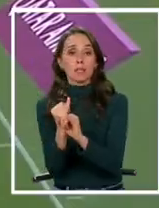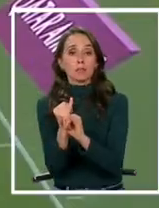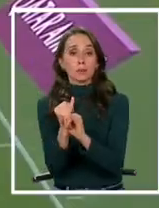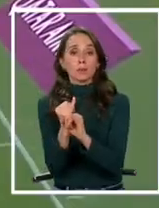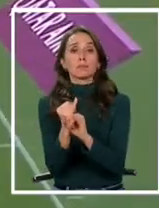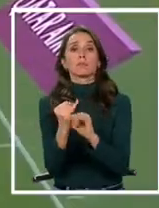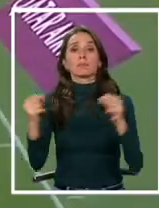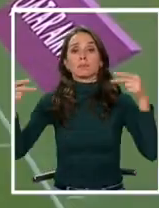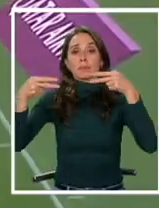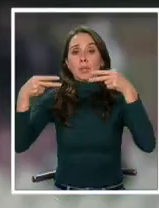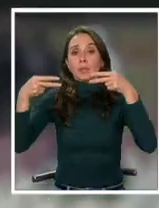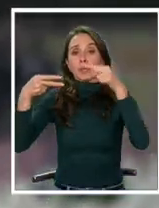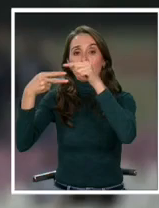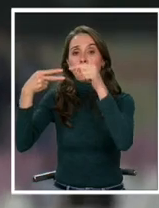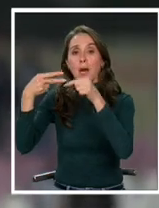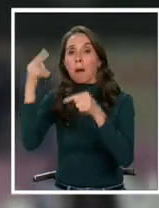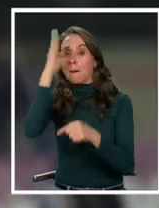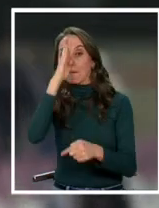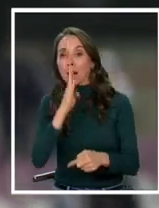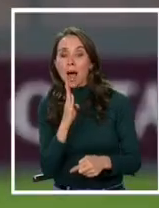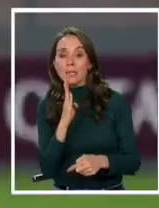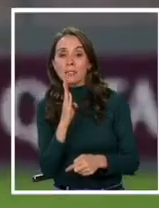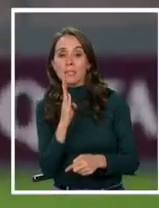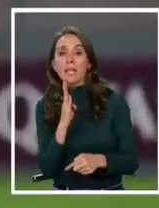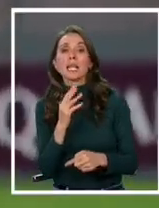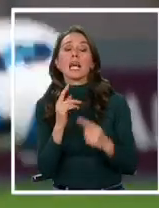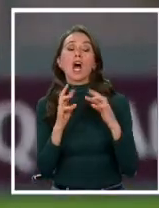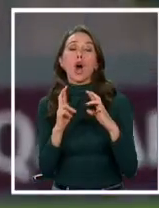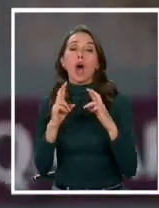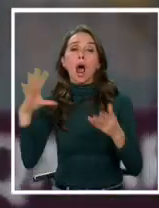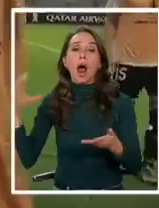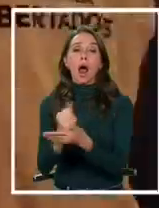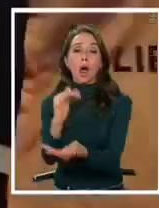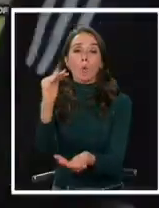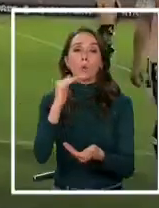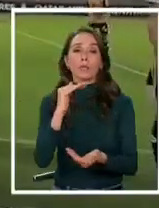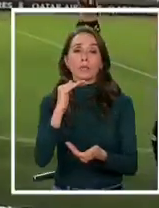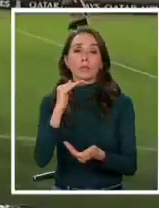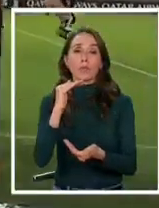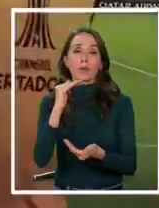las caras con cuadros de Brasil con la ilusión de lograr un título continental